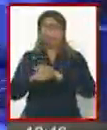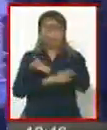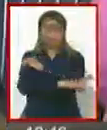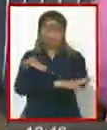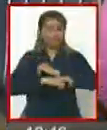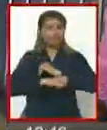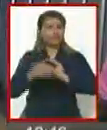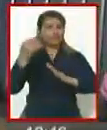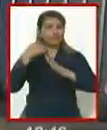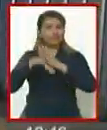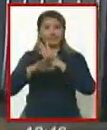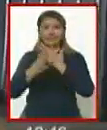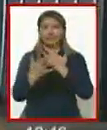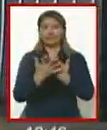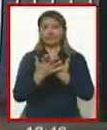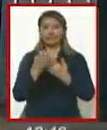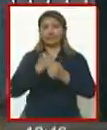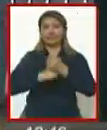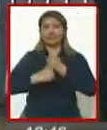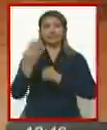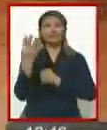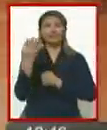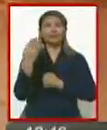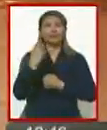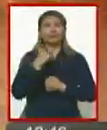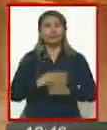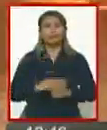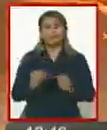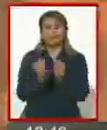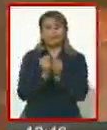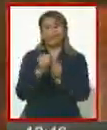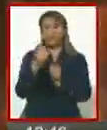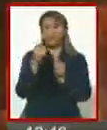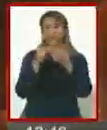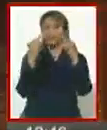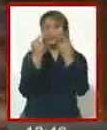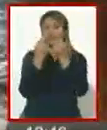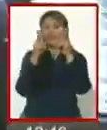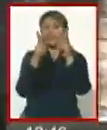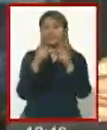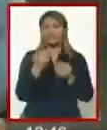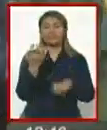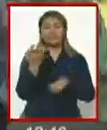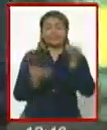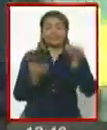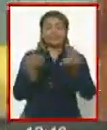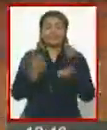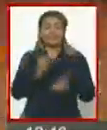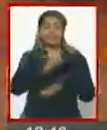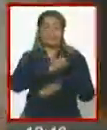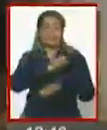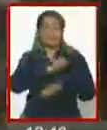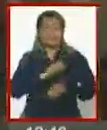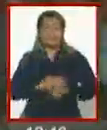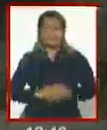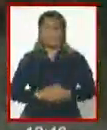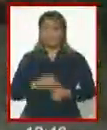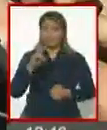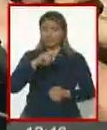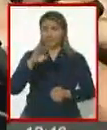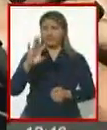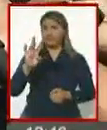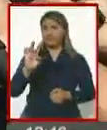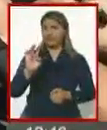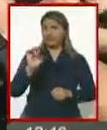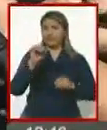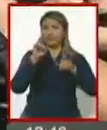robo. Ingresó al penal de Palmasola en el año 2014. Él junto a otros reclusos son evaluados por la policía. De los